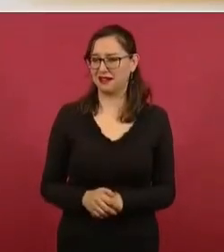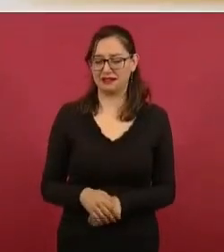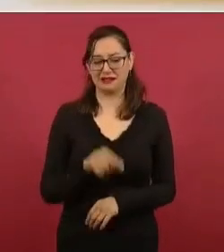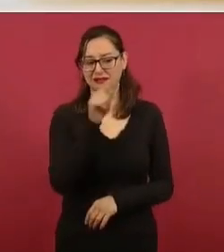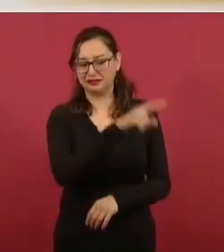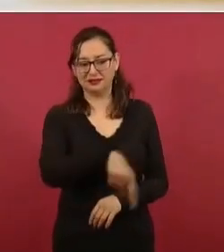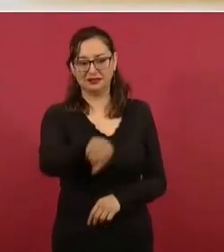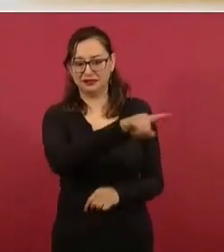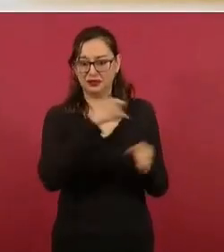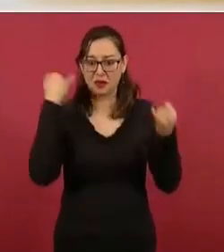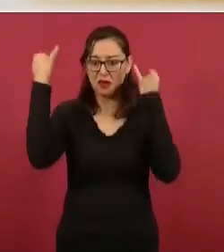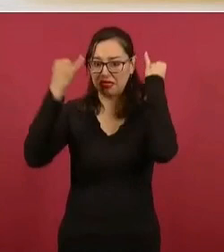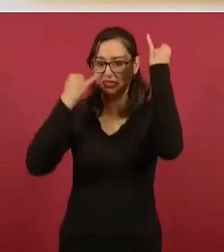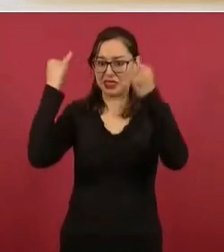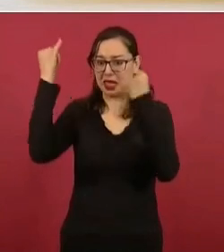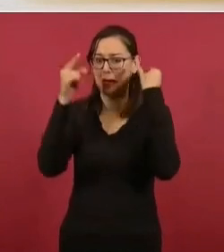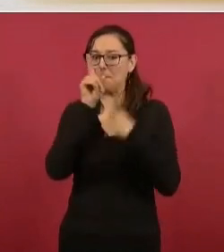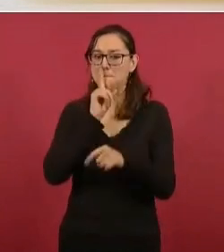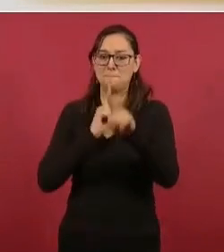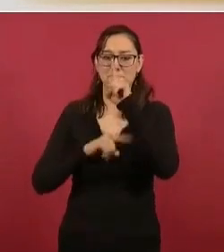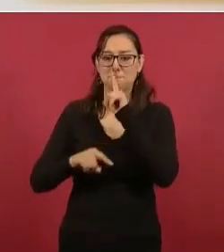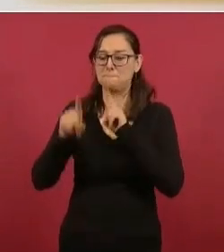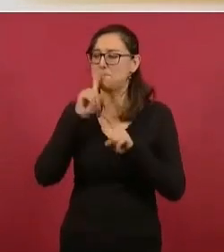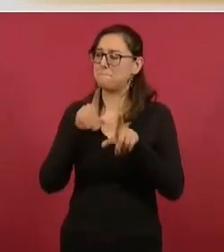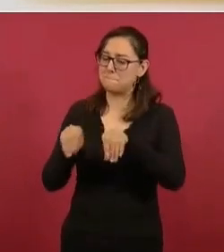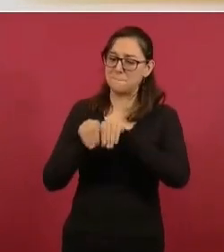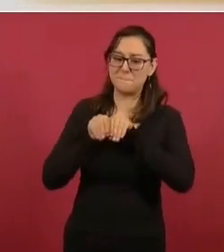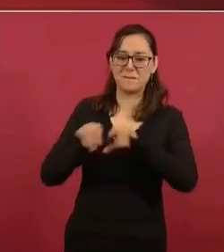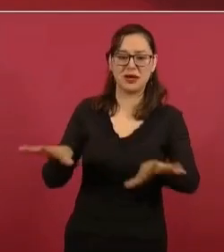son técnicos muy echados a perder.